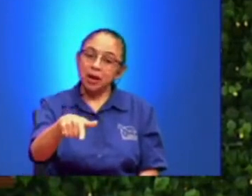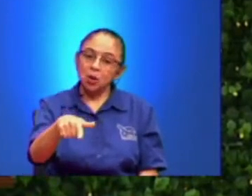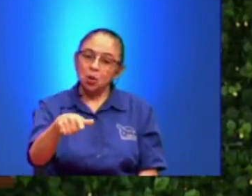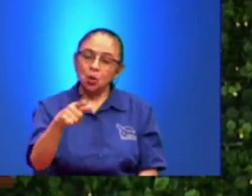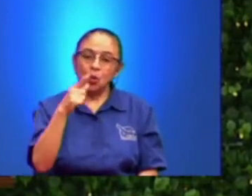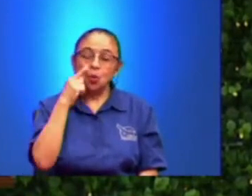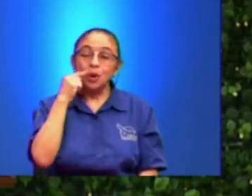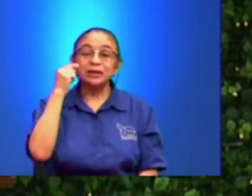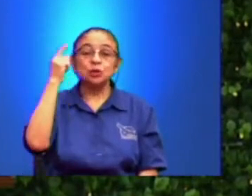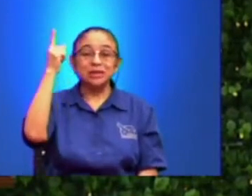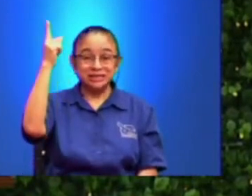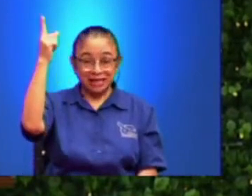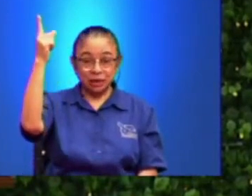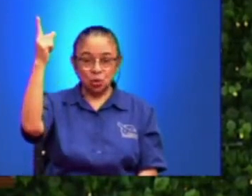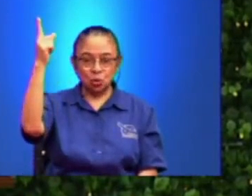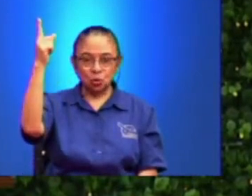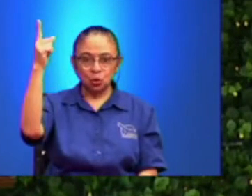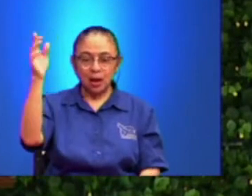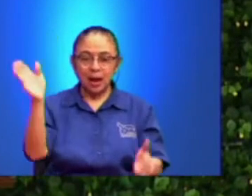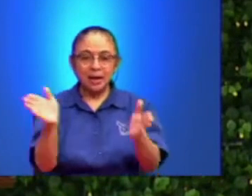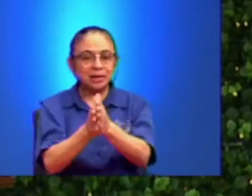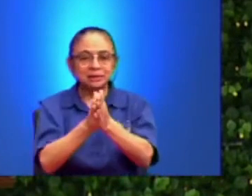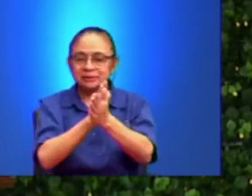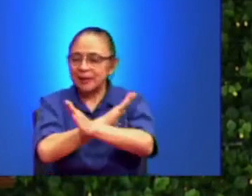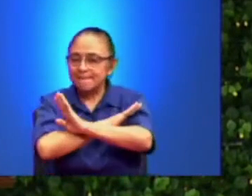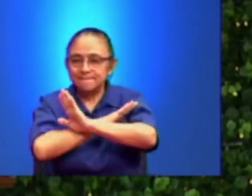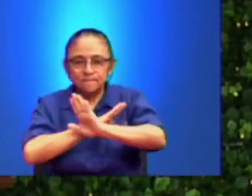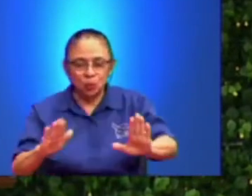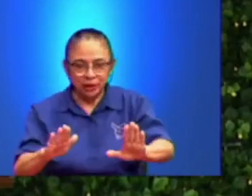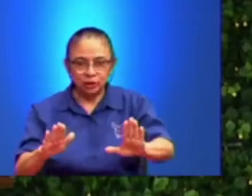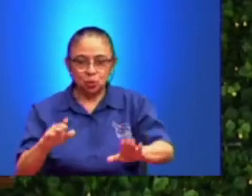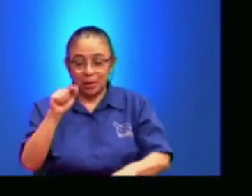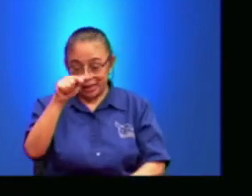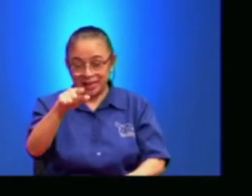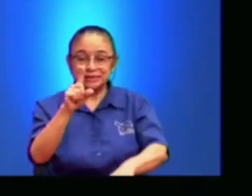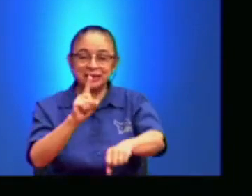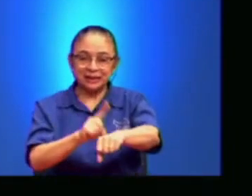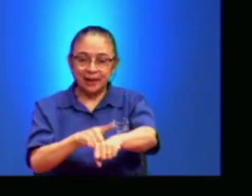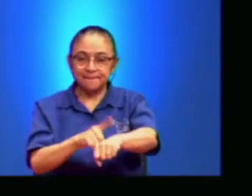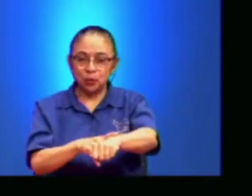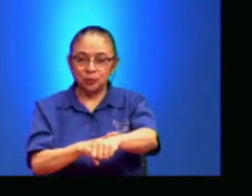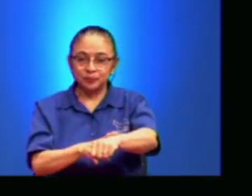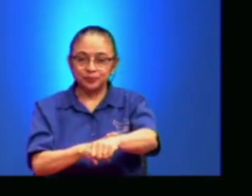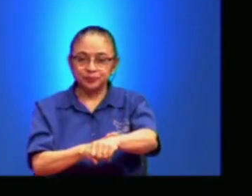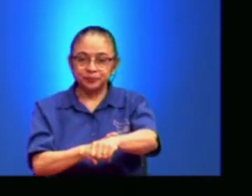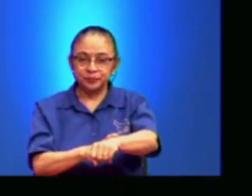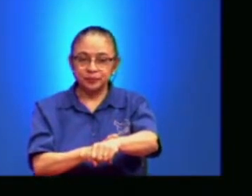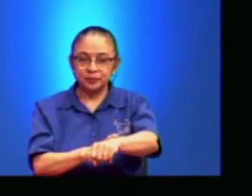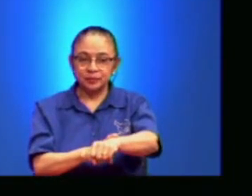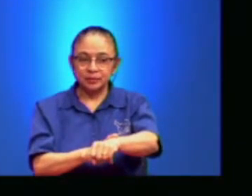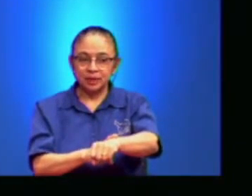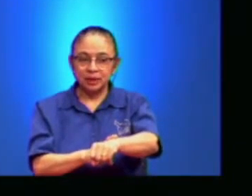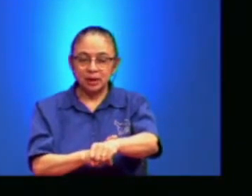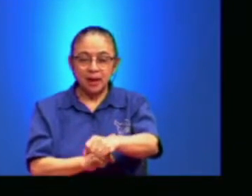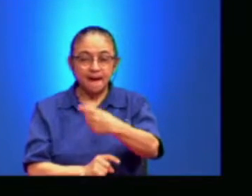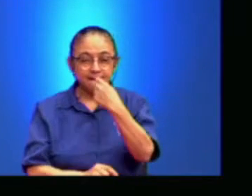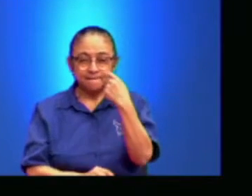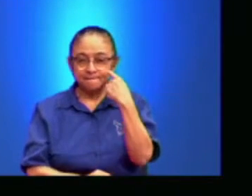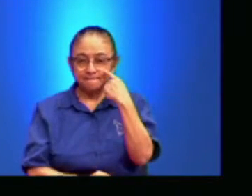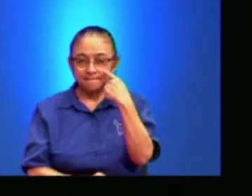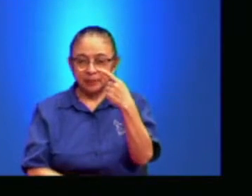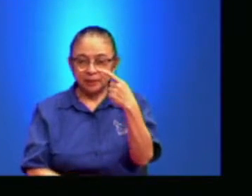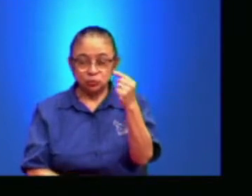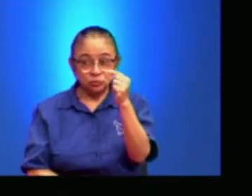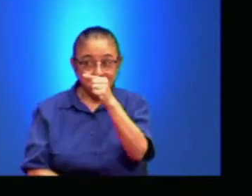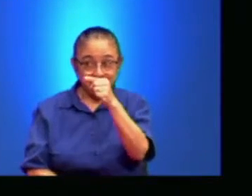que está muerto cuando el señor está en ese periodo los ángeles se